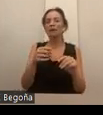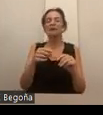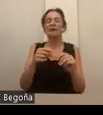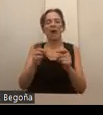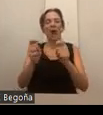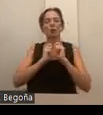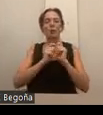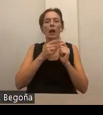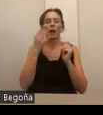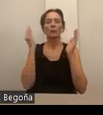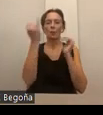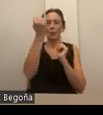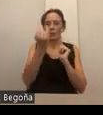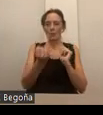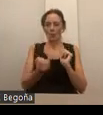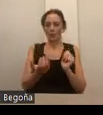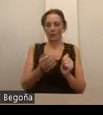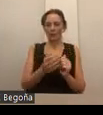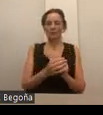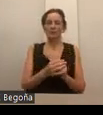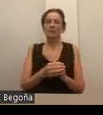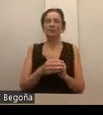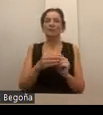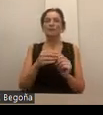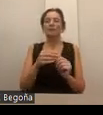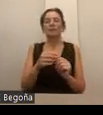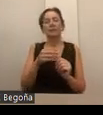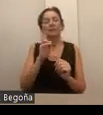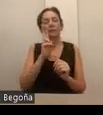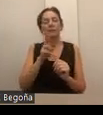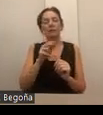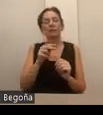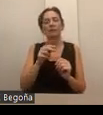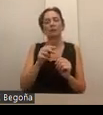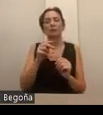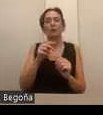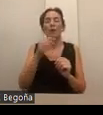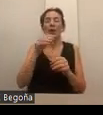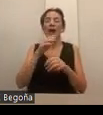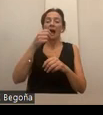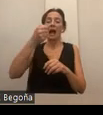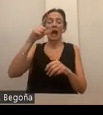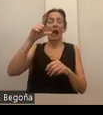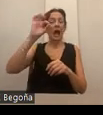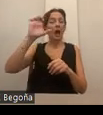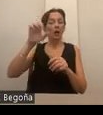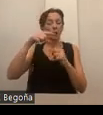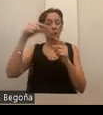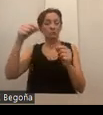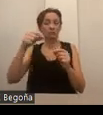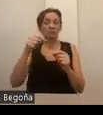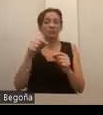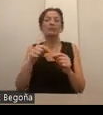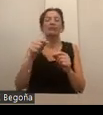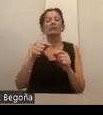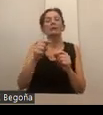Sí, vemos en cualquier caso que el gel de aloe vera claramente está asociado a una disminución del riesgo cardiovascular a largo